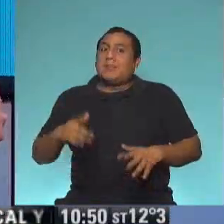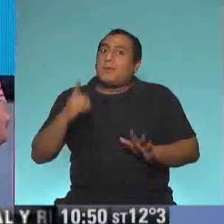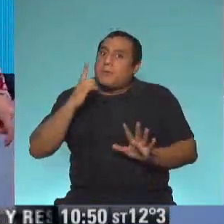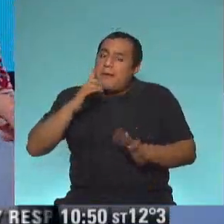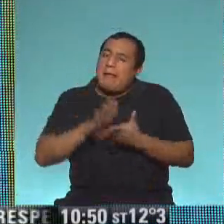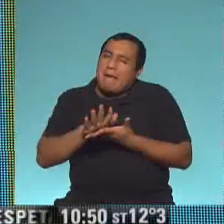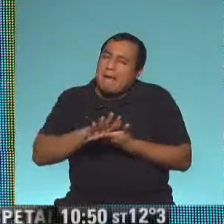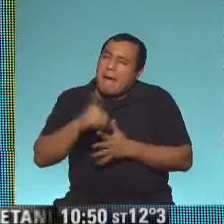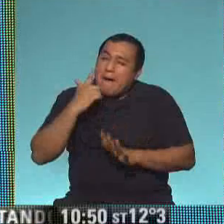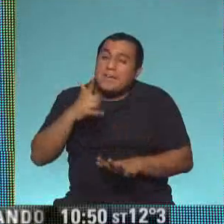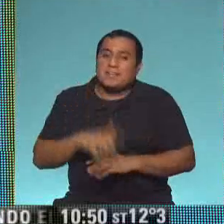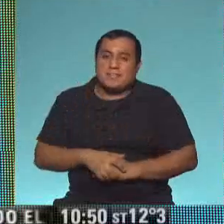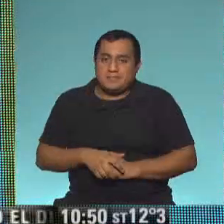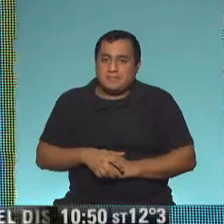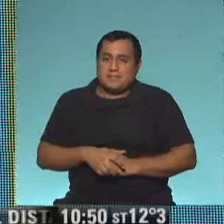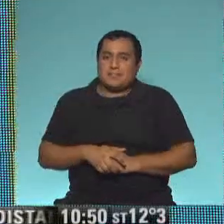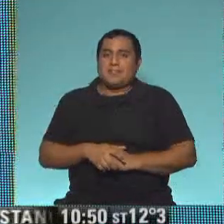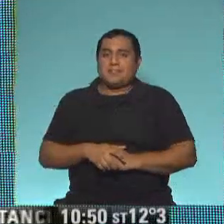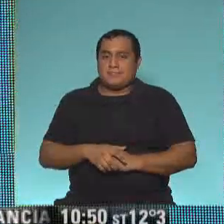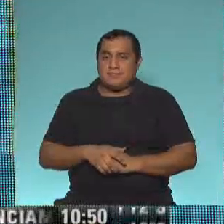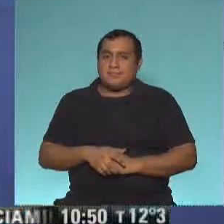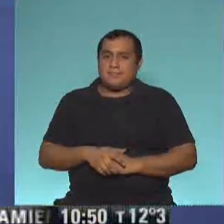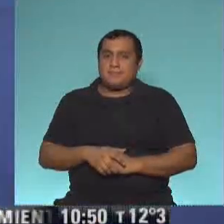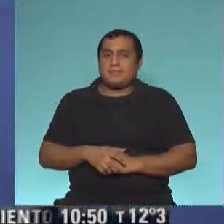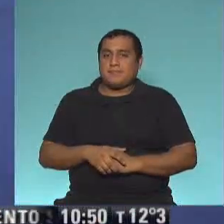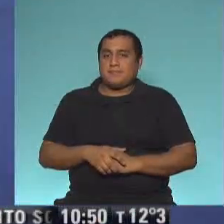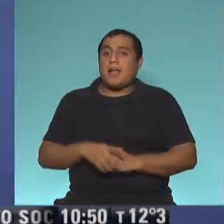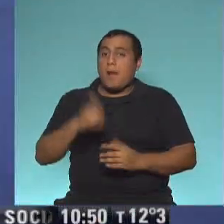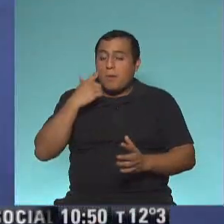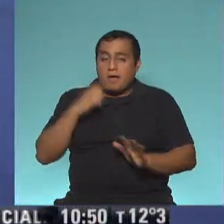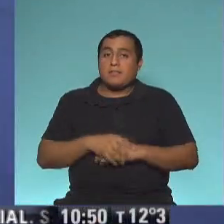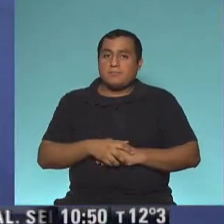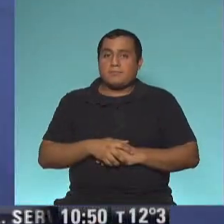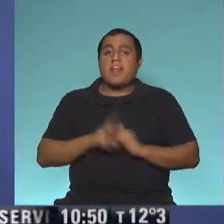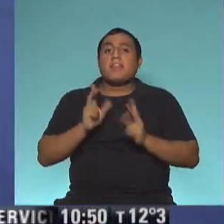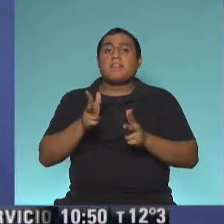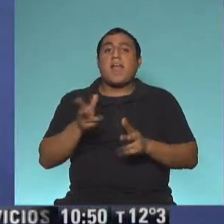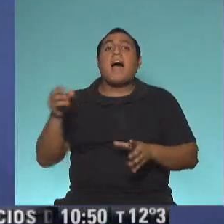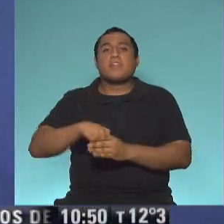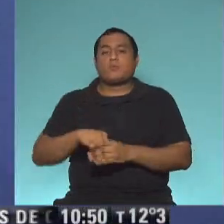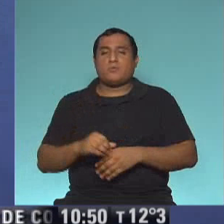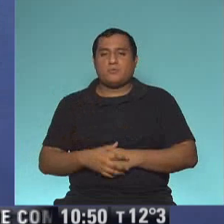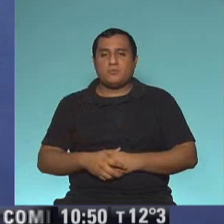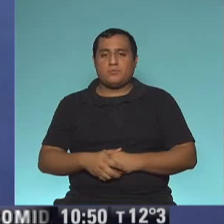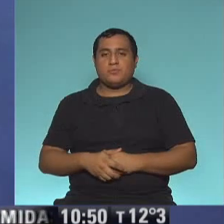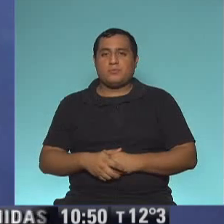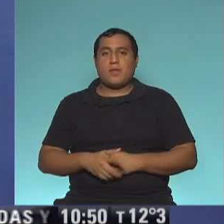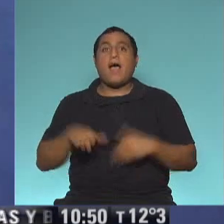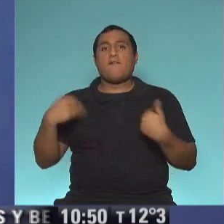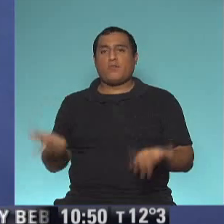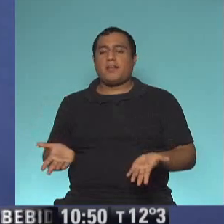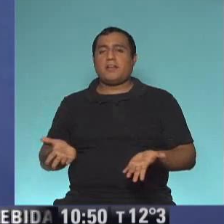Como la samba, ¿eh? Como decimos, adentro. Claro. Vamos a probar. ¿Listos? Sí. Adentro. Adentro.